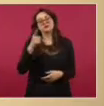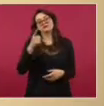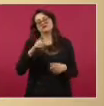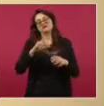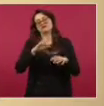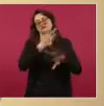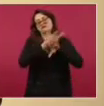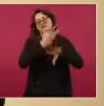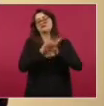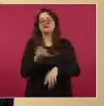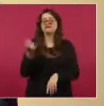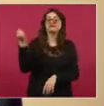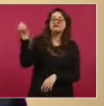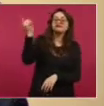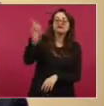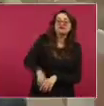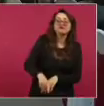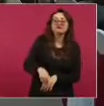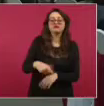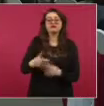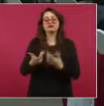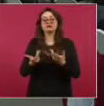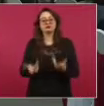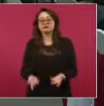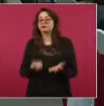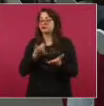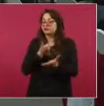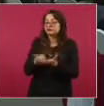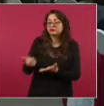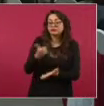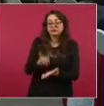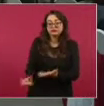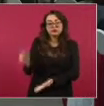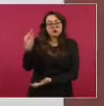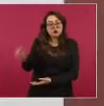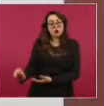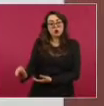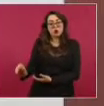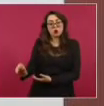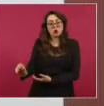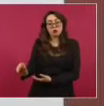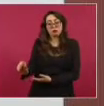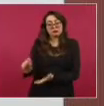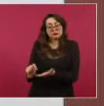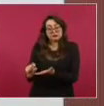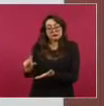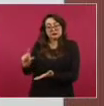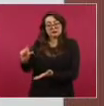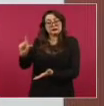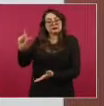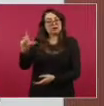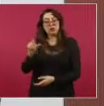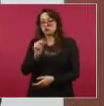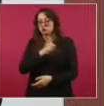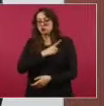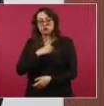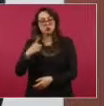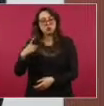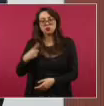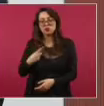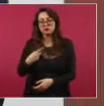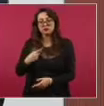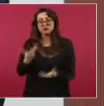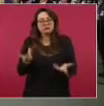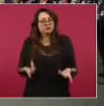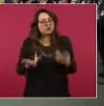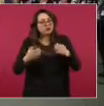consistía precisamente en mantener bajos salarios. Y aunque el